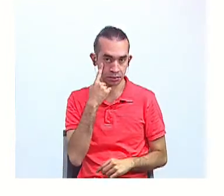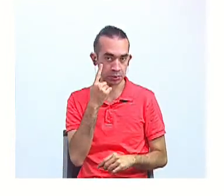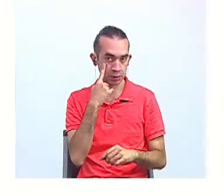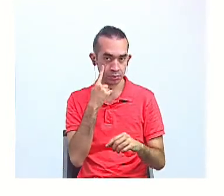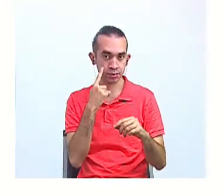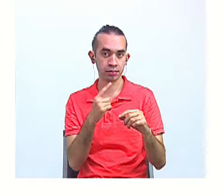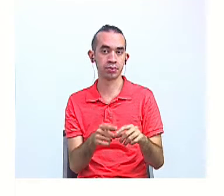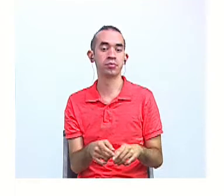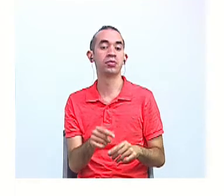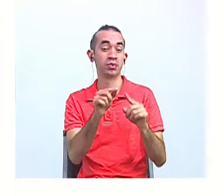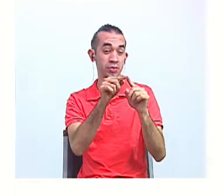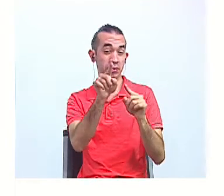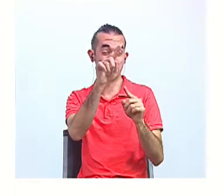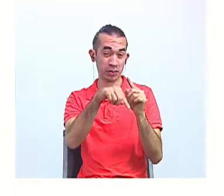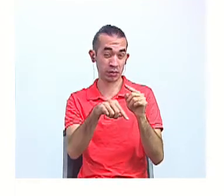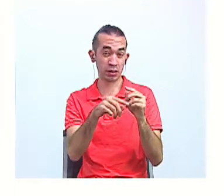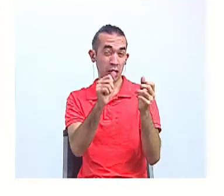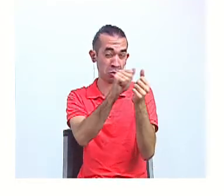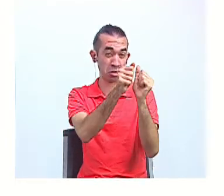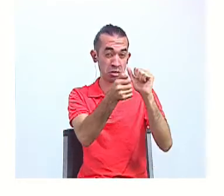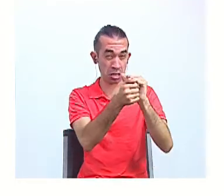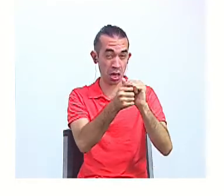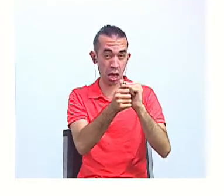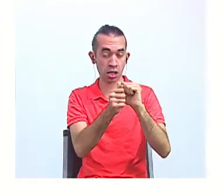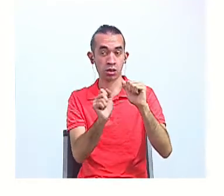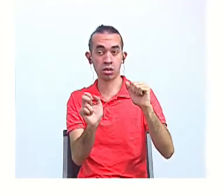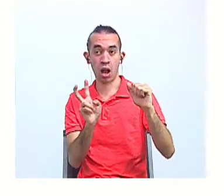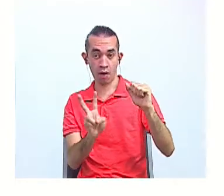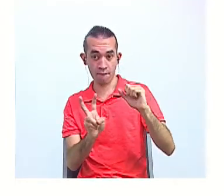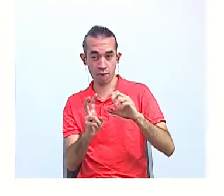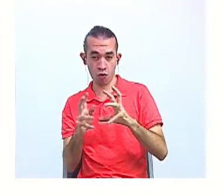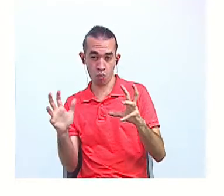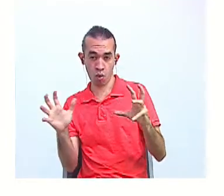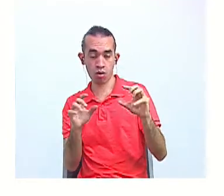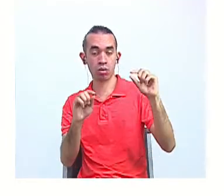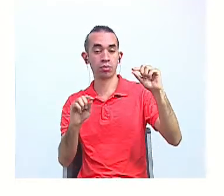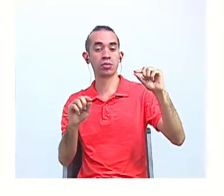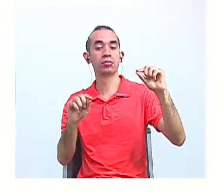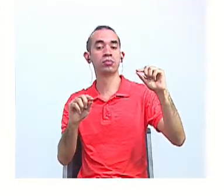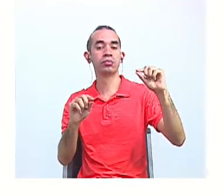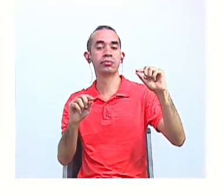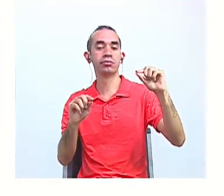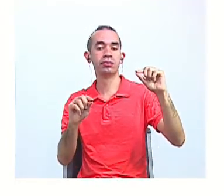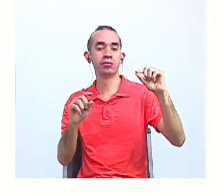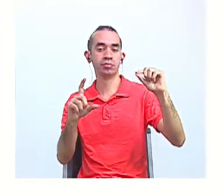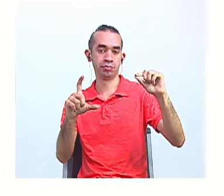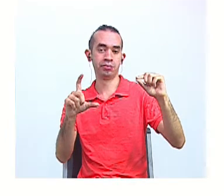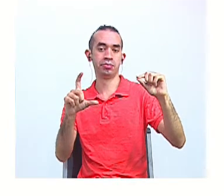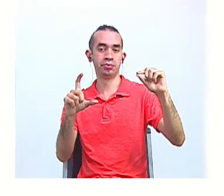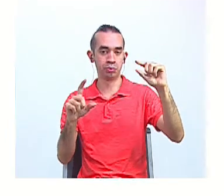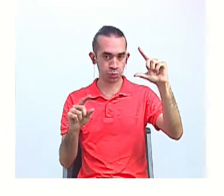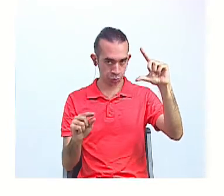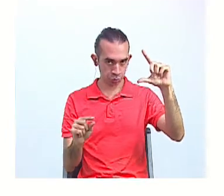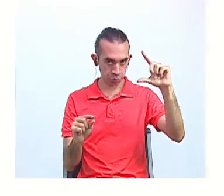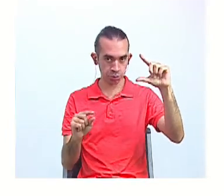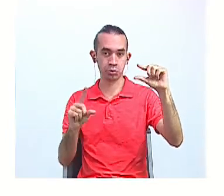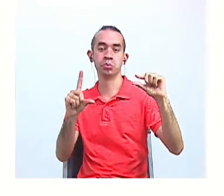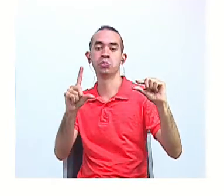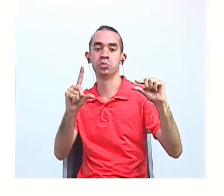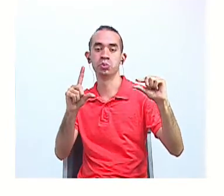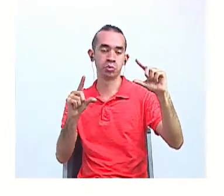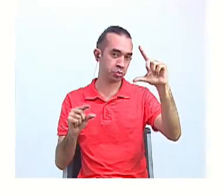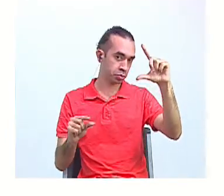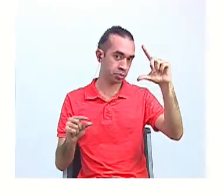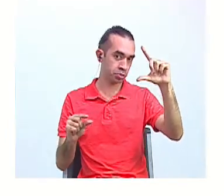densidad y el volumen son inversamente proporcionales. Por eso se dice, por ejemplo, como